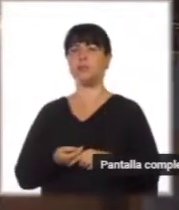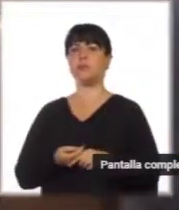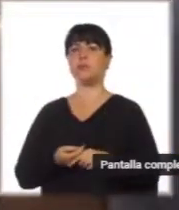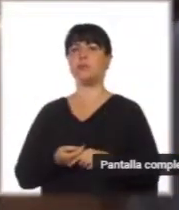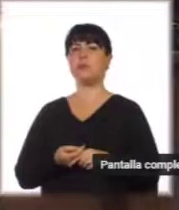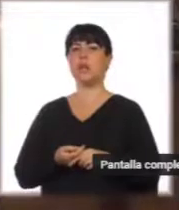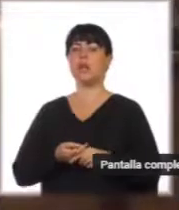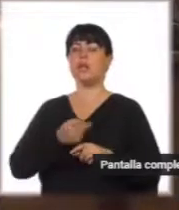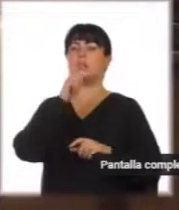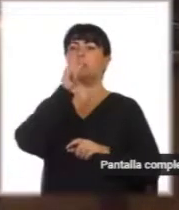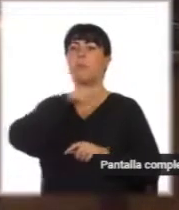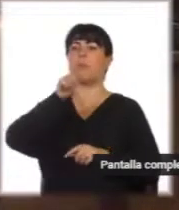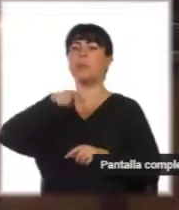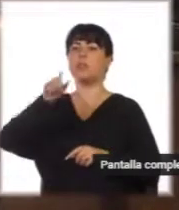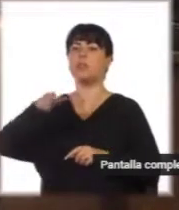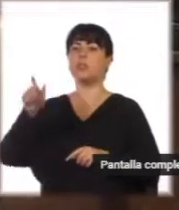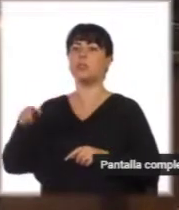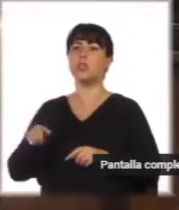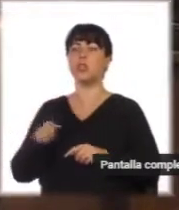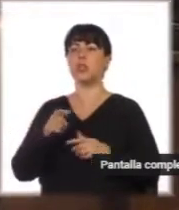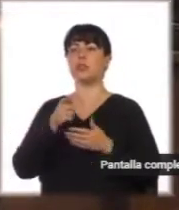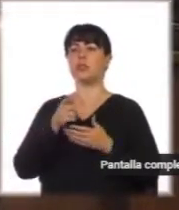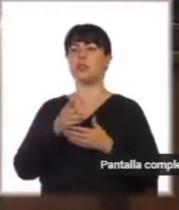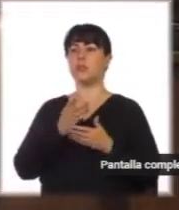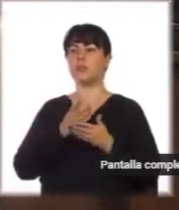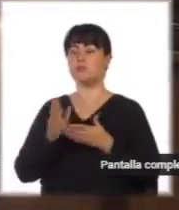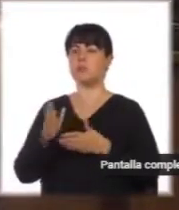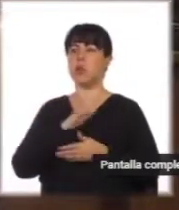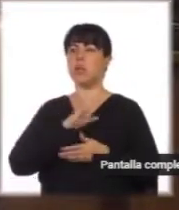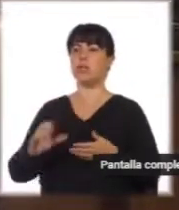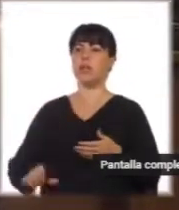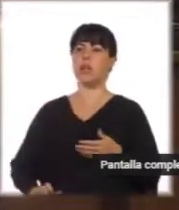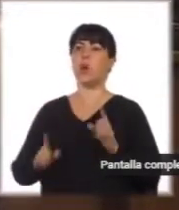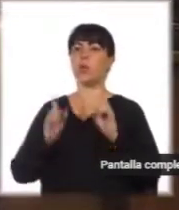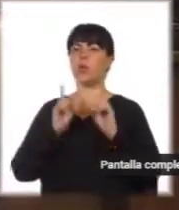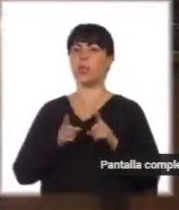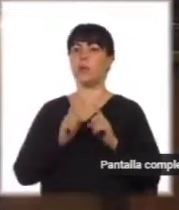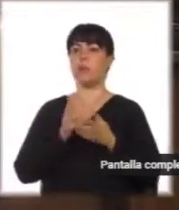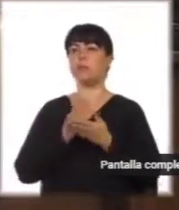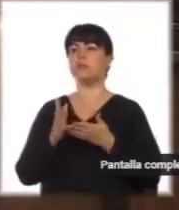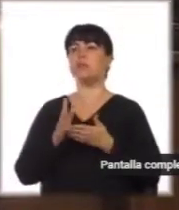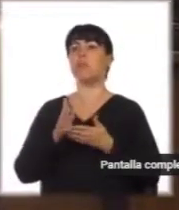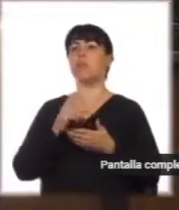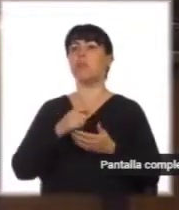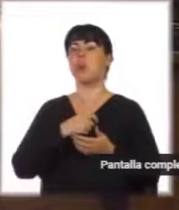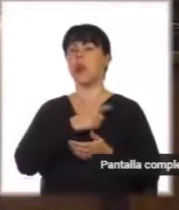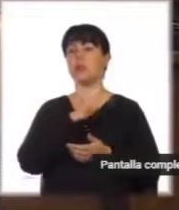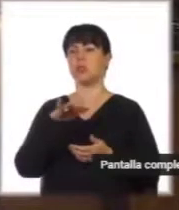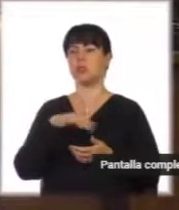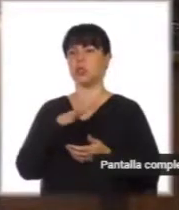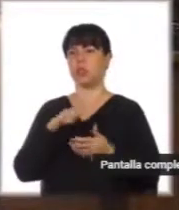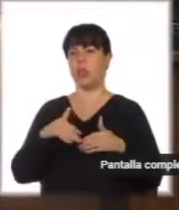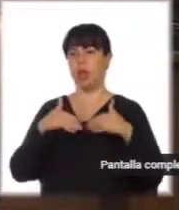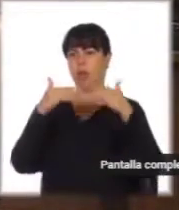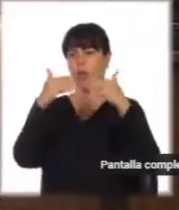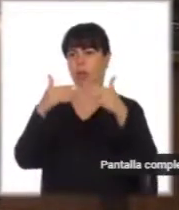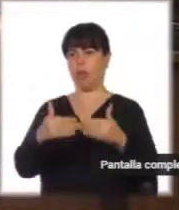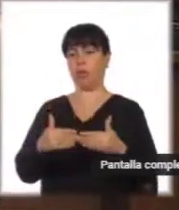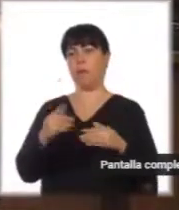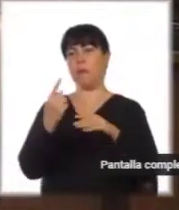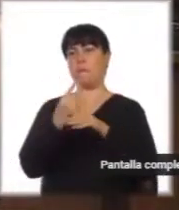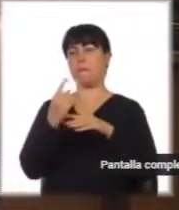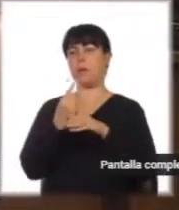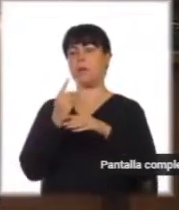Población relegada por el Estado y por la sociedad. El primero es quien debe velar por el diseño